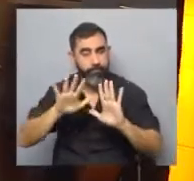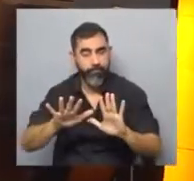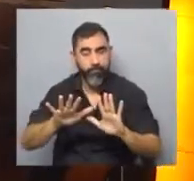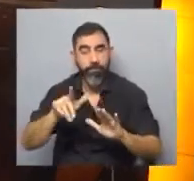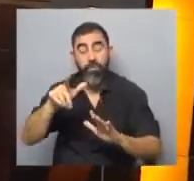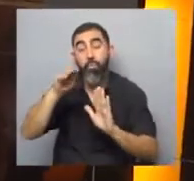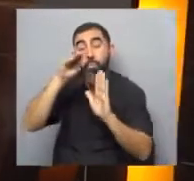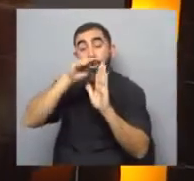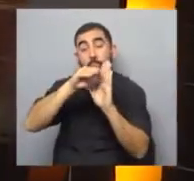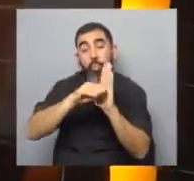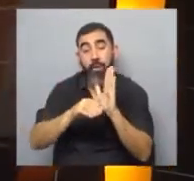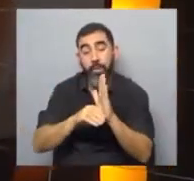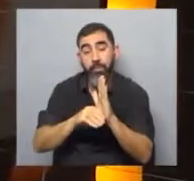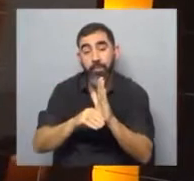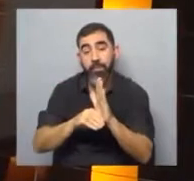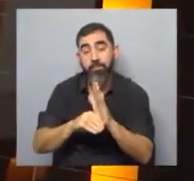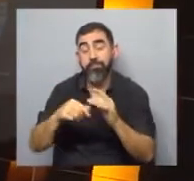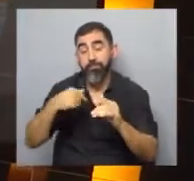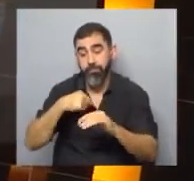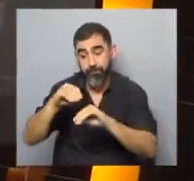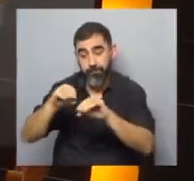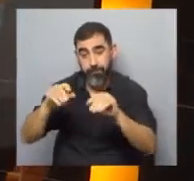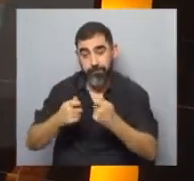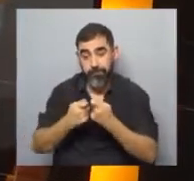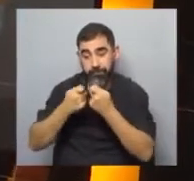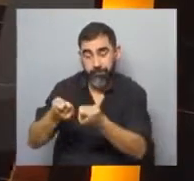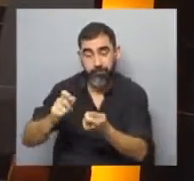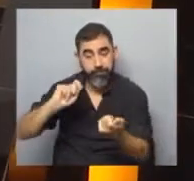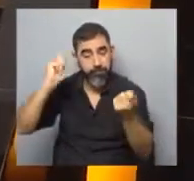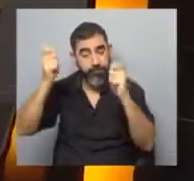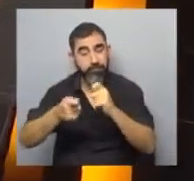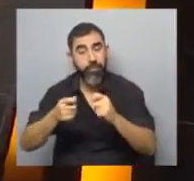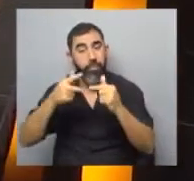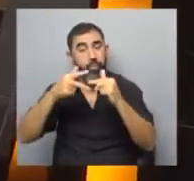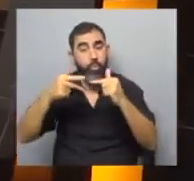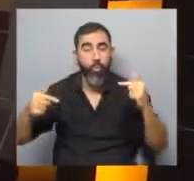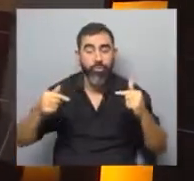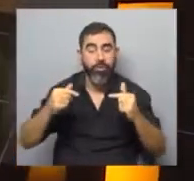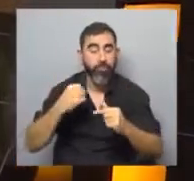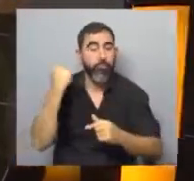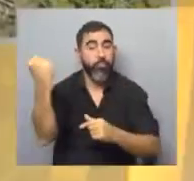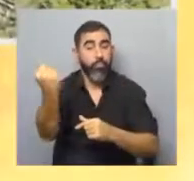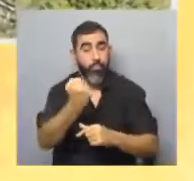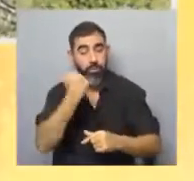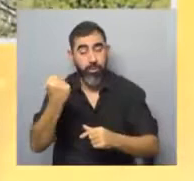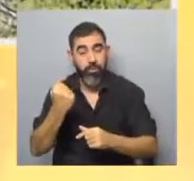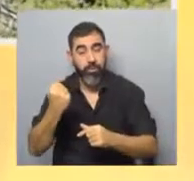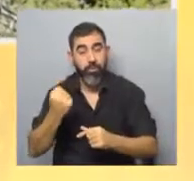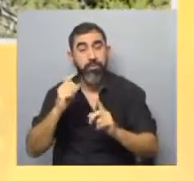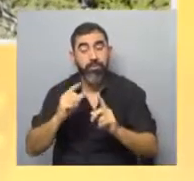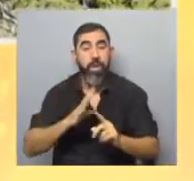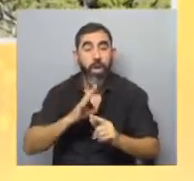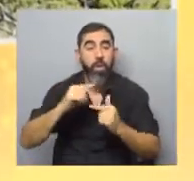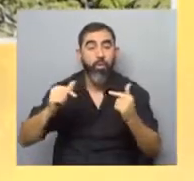es un programa y cuando tú lo pones en el territorio se convierte en una herramienta y tal vez en algo mucho